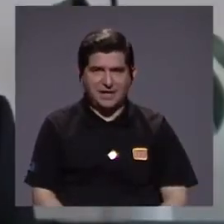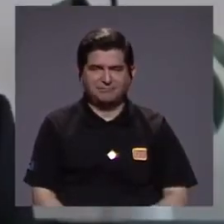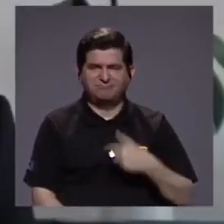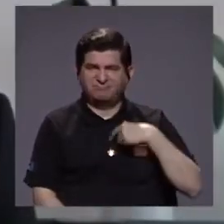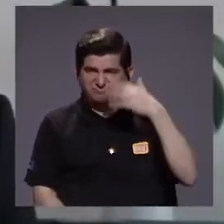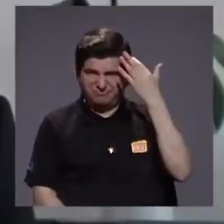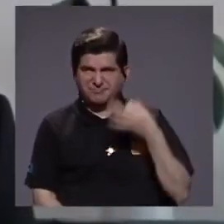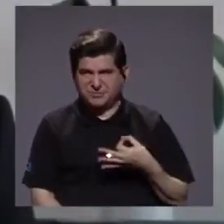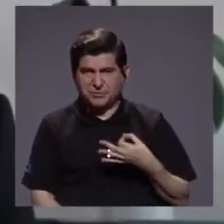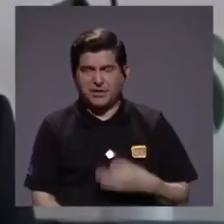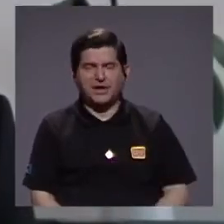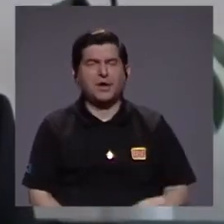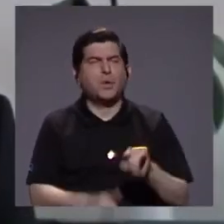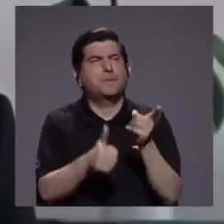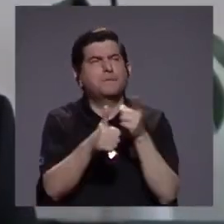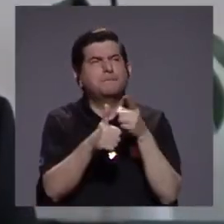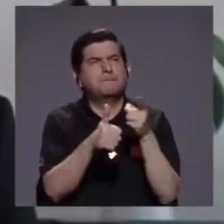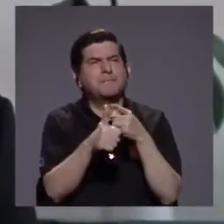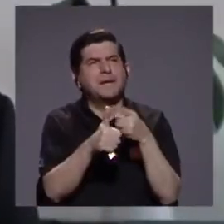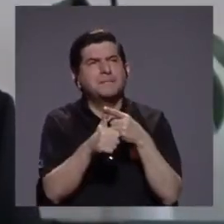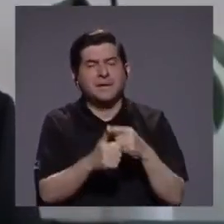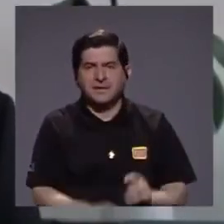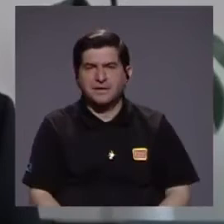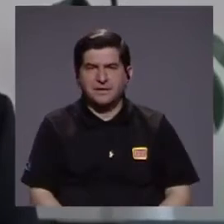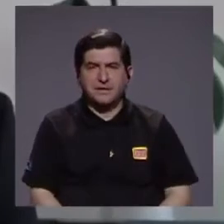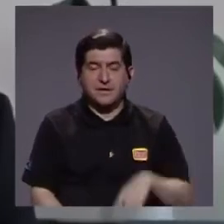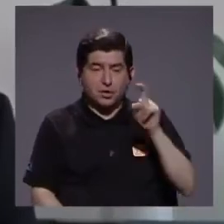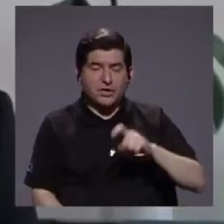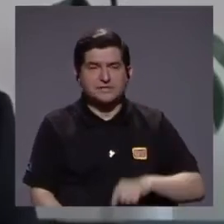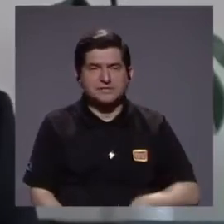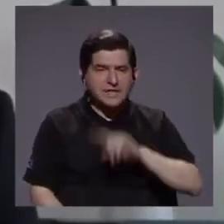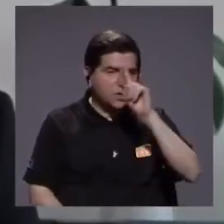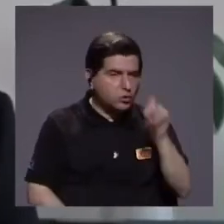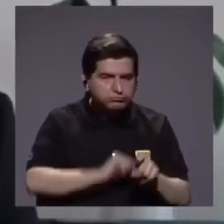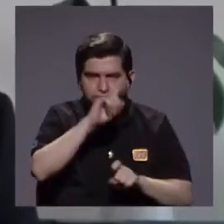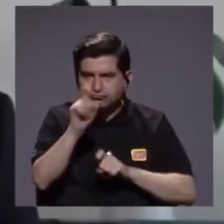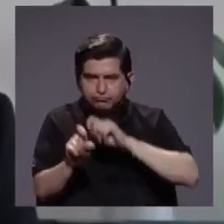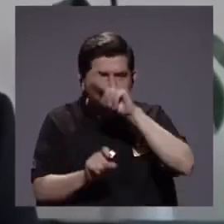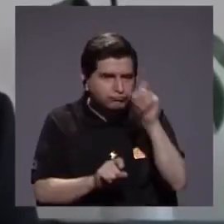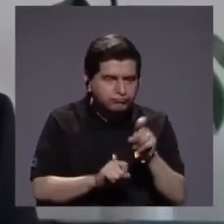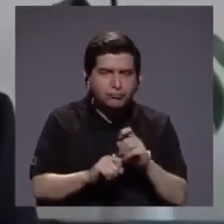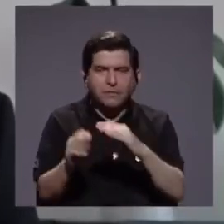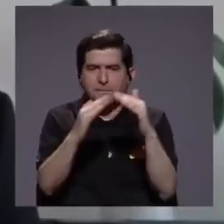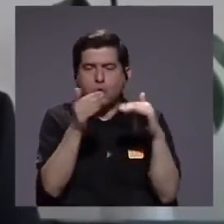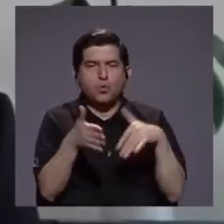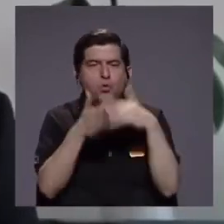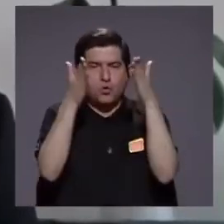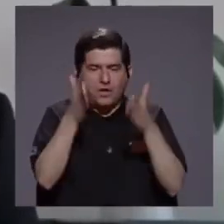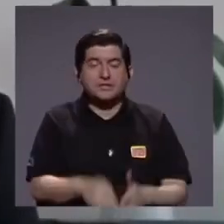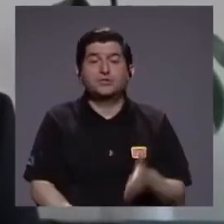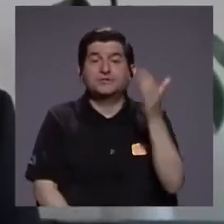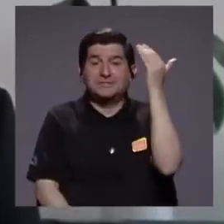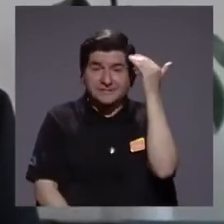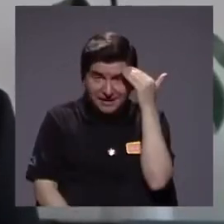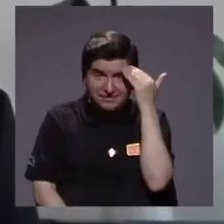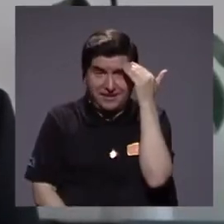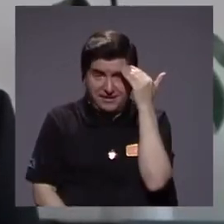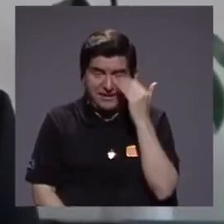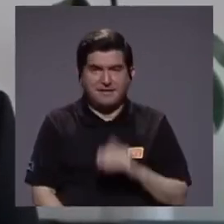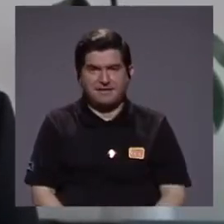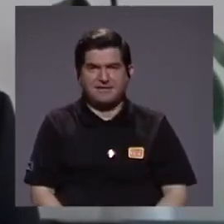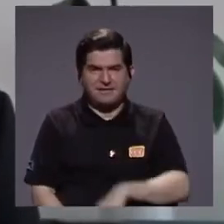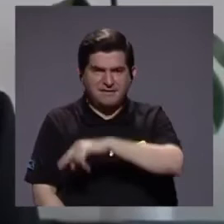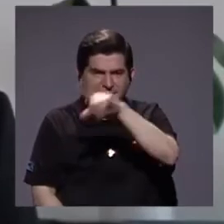que un primer paso tiene que ser realizar un censo en la población estudiantil para determinar